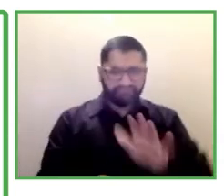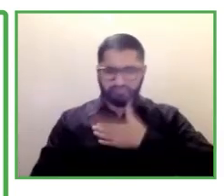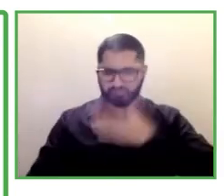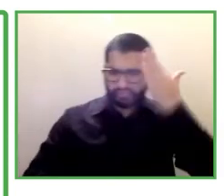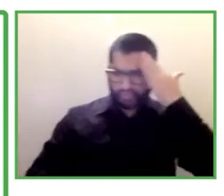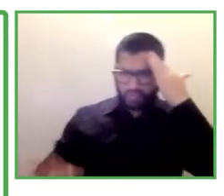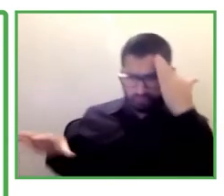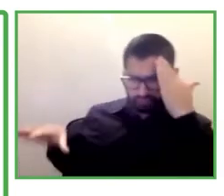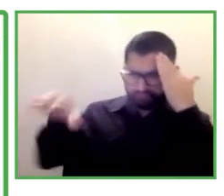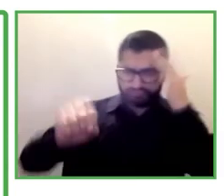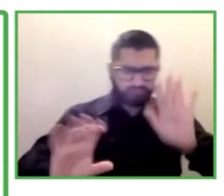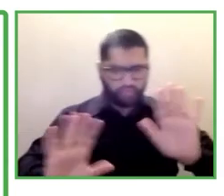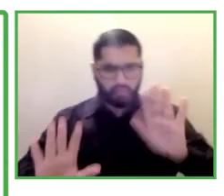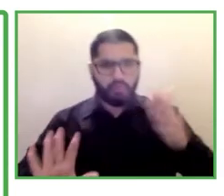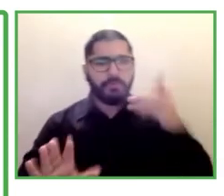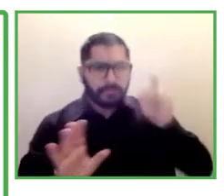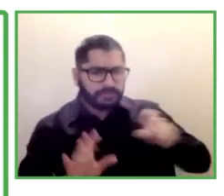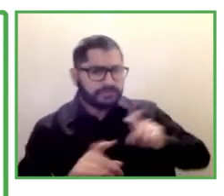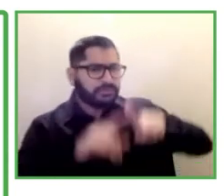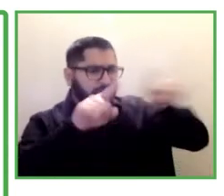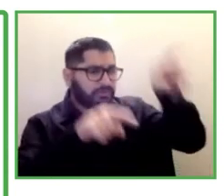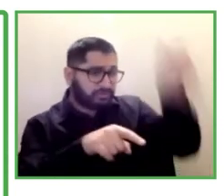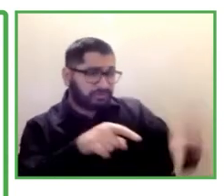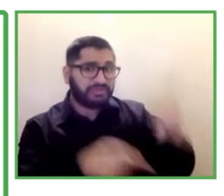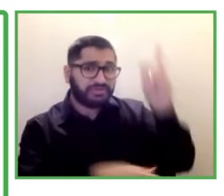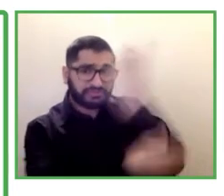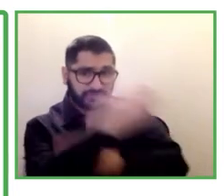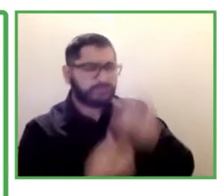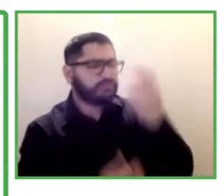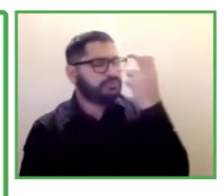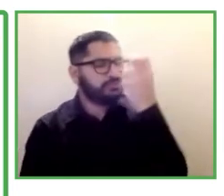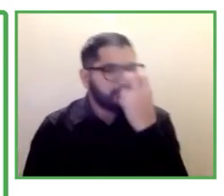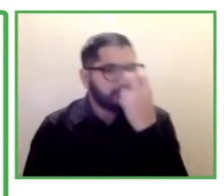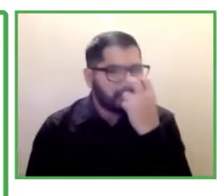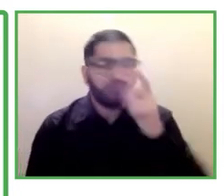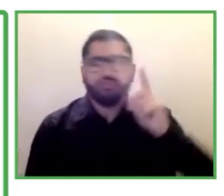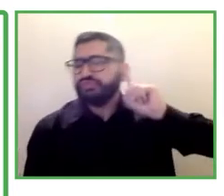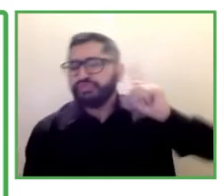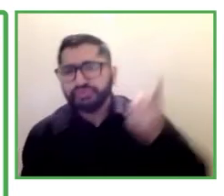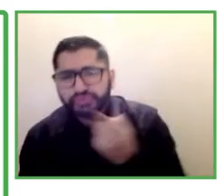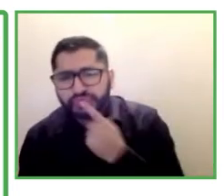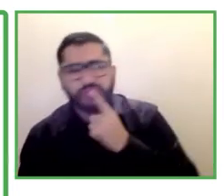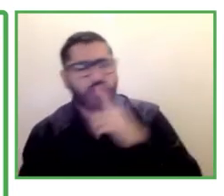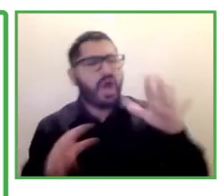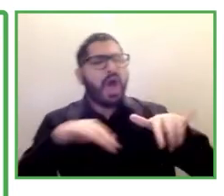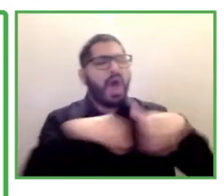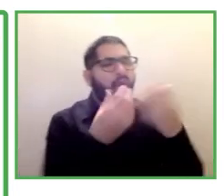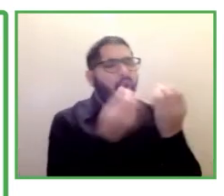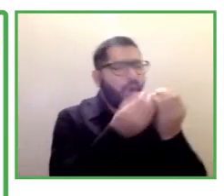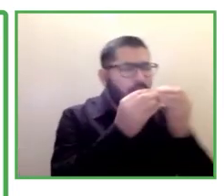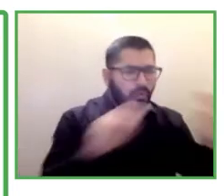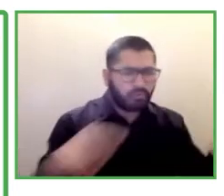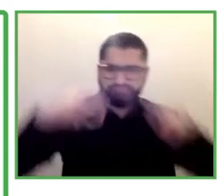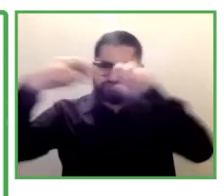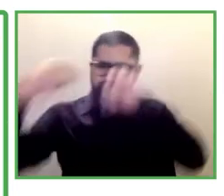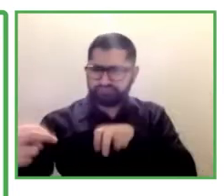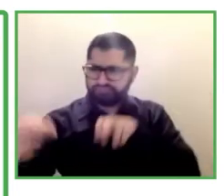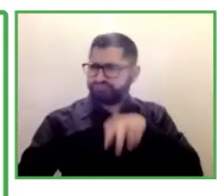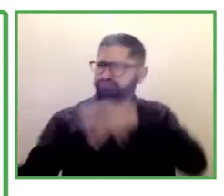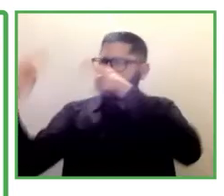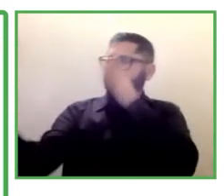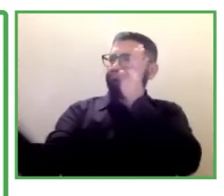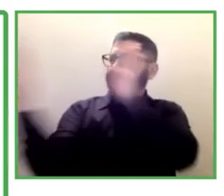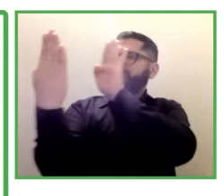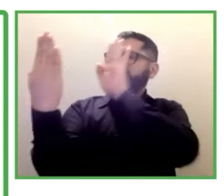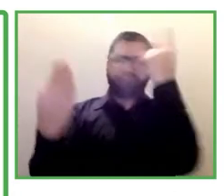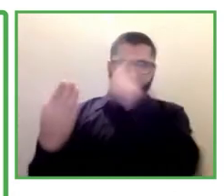hicimos. Les hablamos mirándolos a la cara, con la cara descubierta, hablando claramente, sin exagerar los